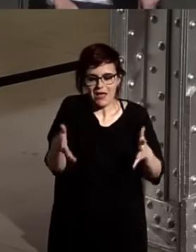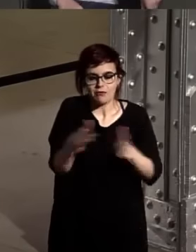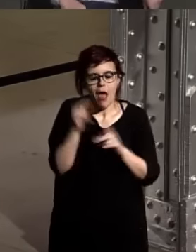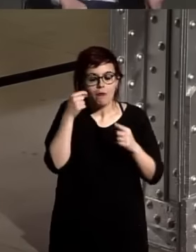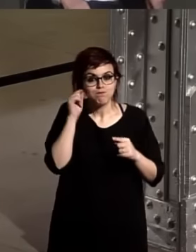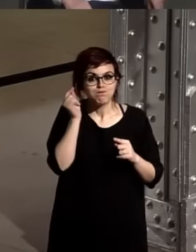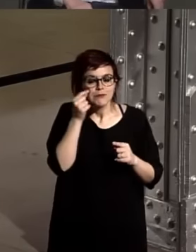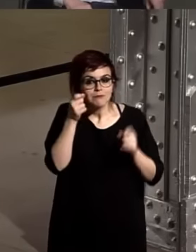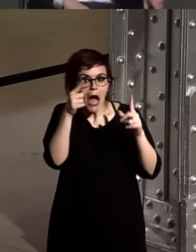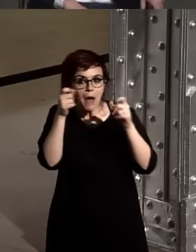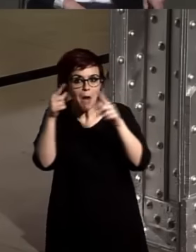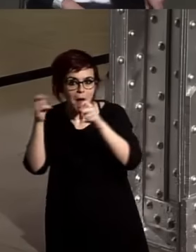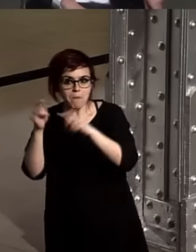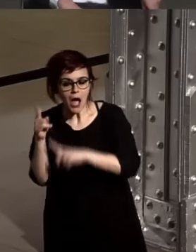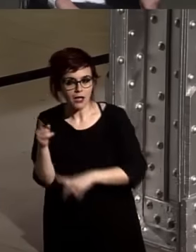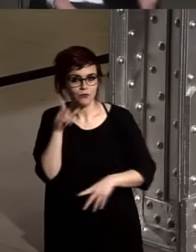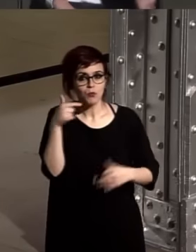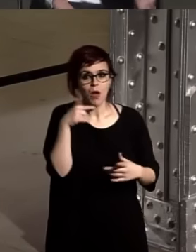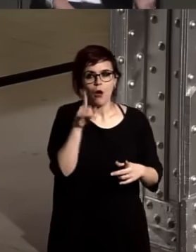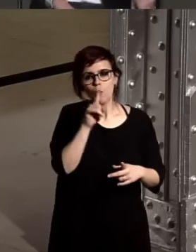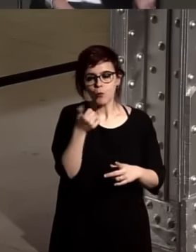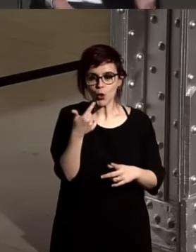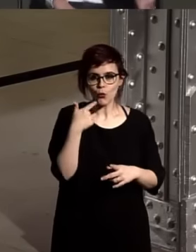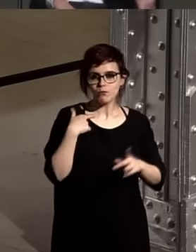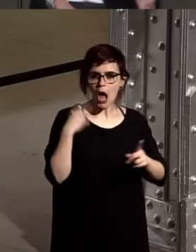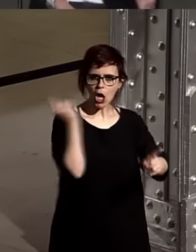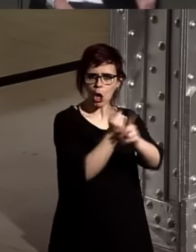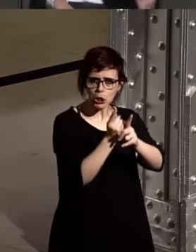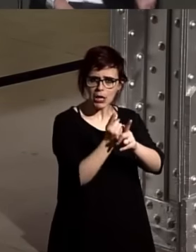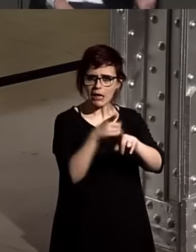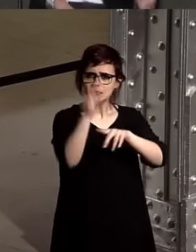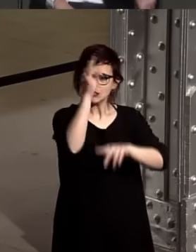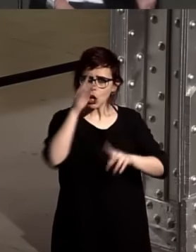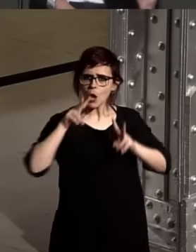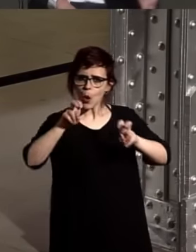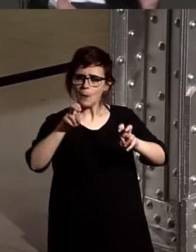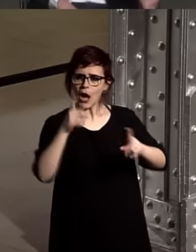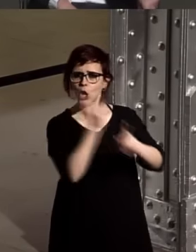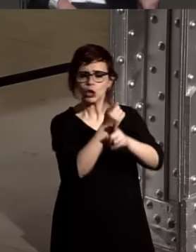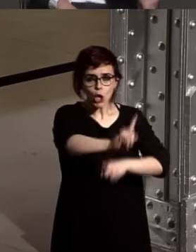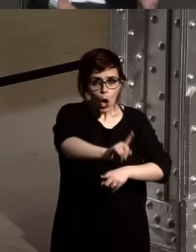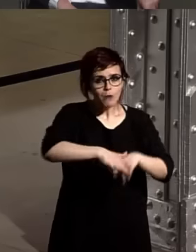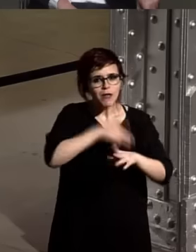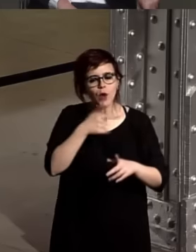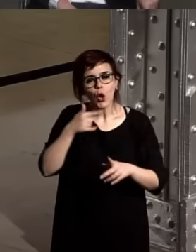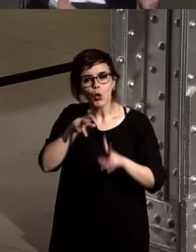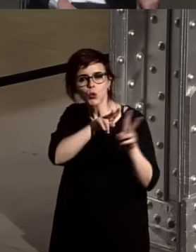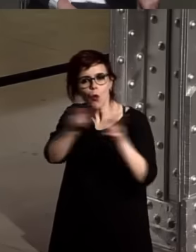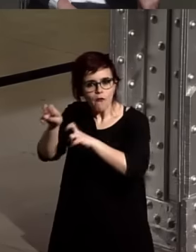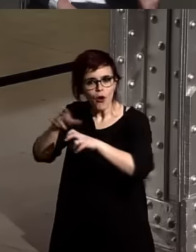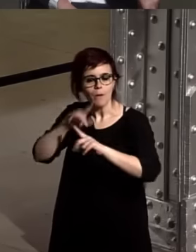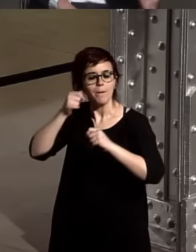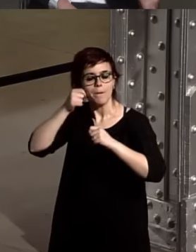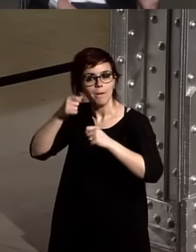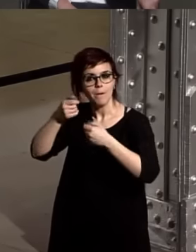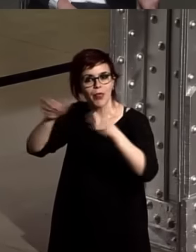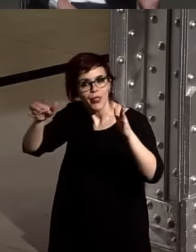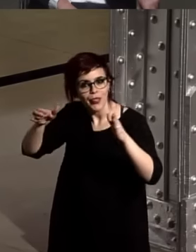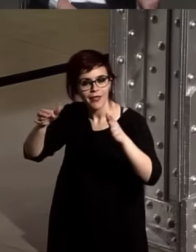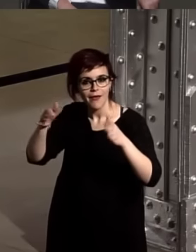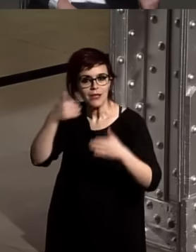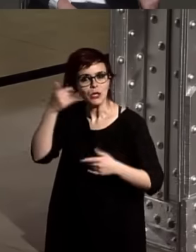cosas no me interesa tanto contradecir lo que ya hay sino descubrir cosas que no se saben a mí me motiva ese espíritu de descubrimiento